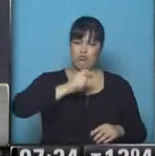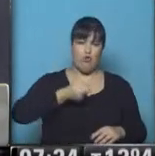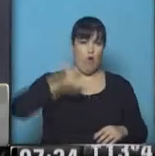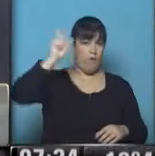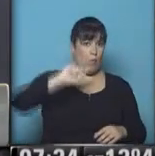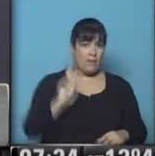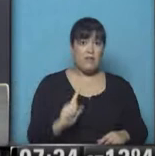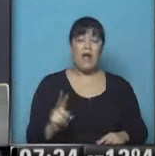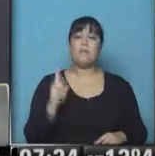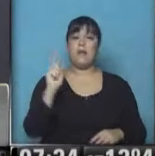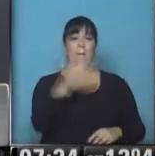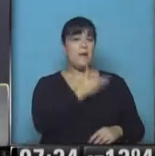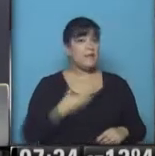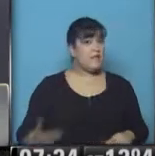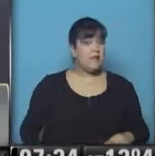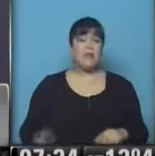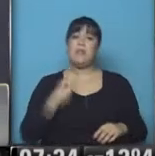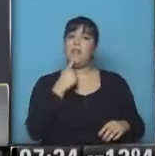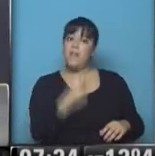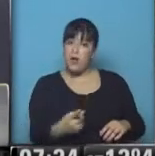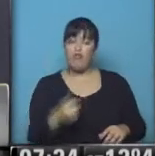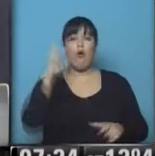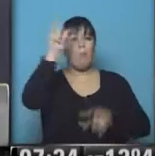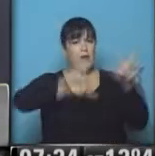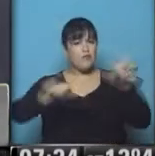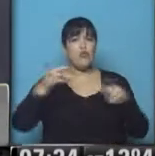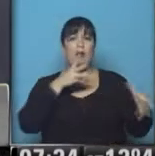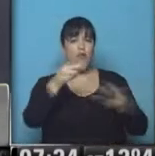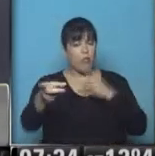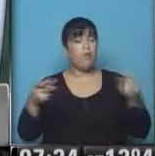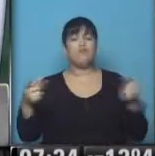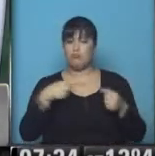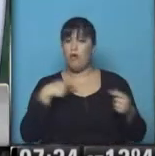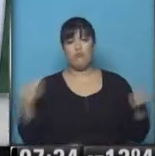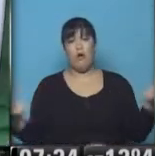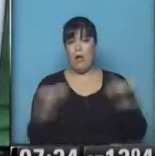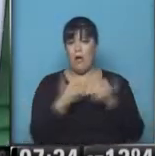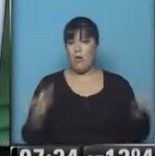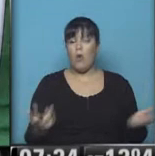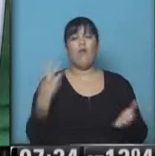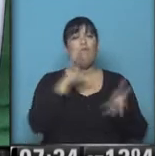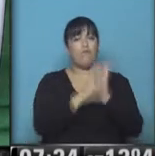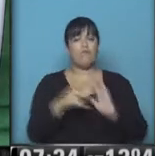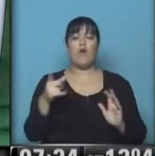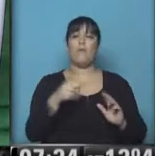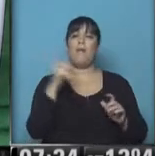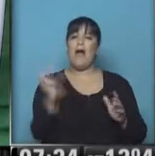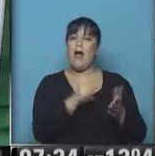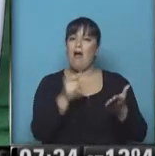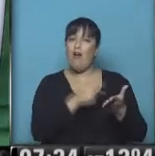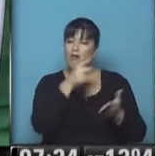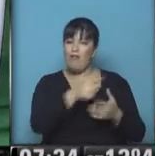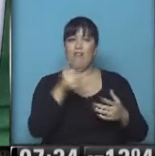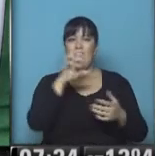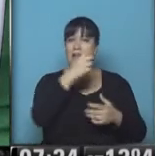y él dice que la gente está comprando está totalmente de acuerdo operatoria del contado con liqui hasta el momento se